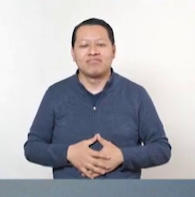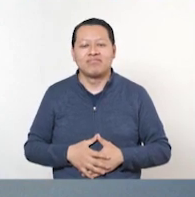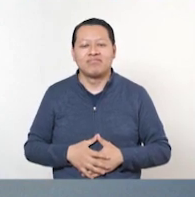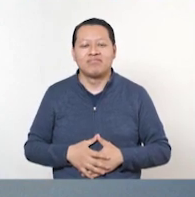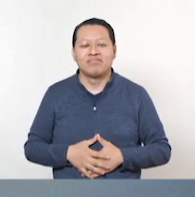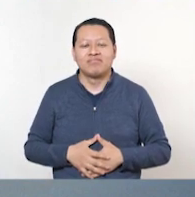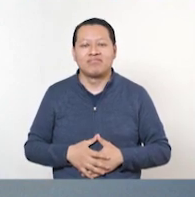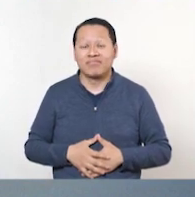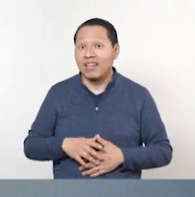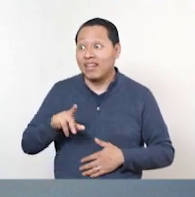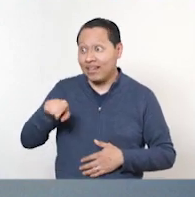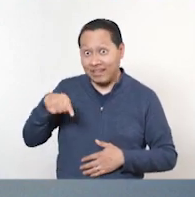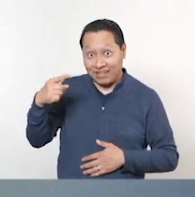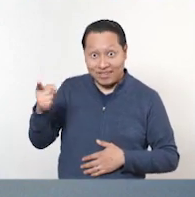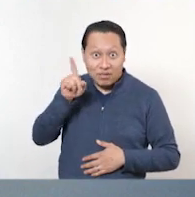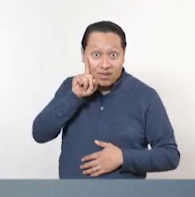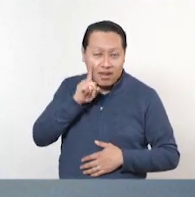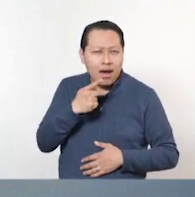Kendagana, Dichastia.